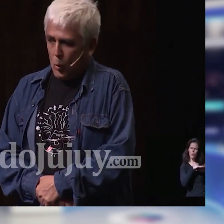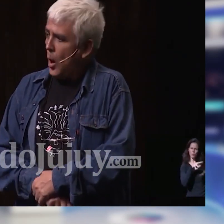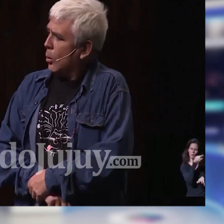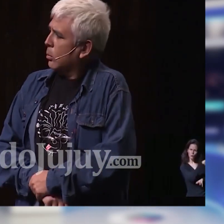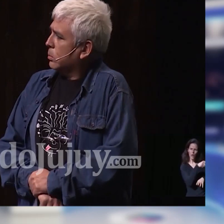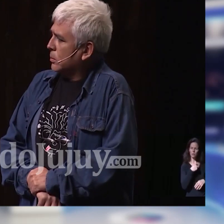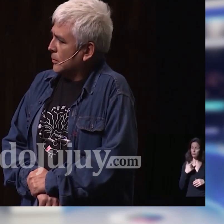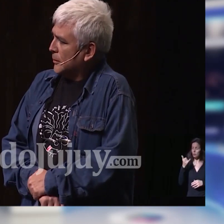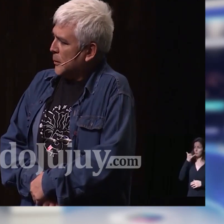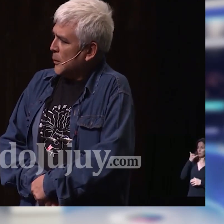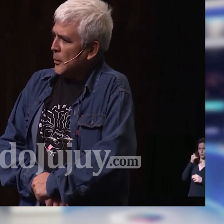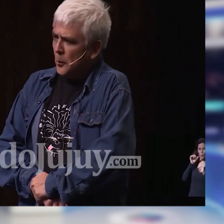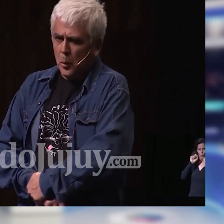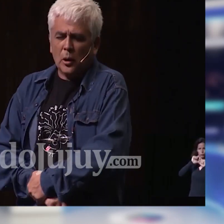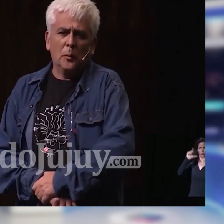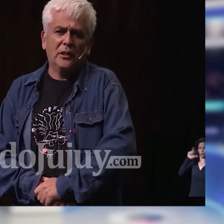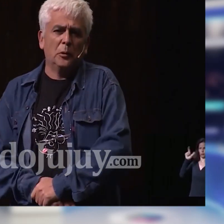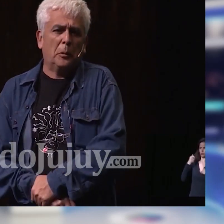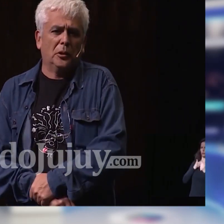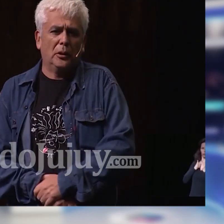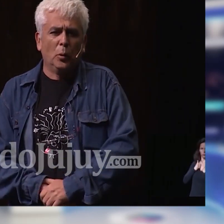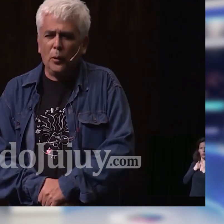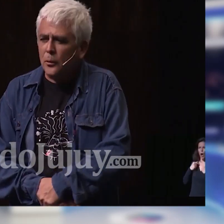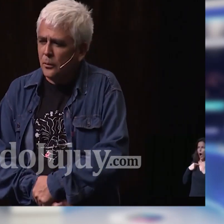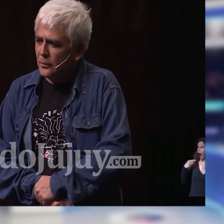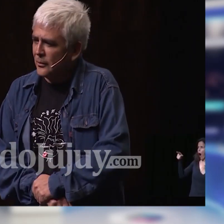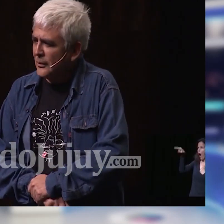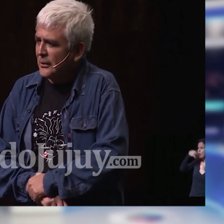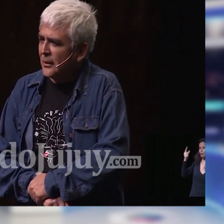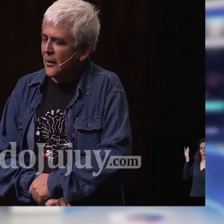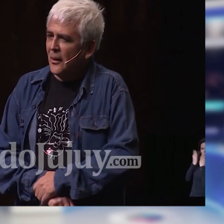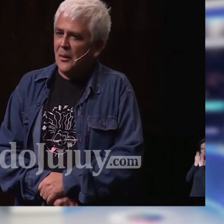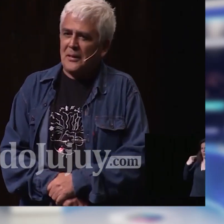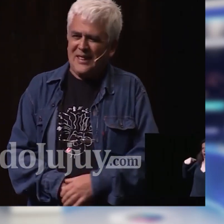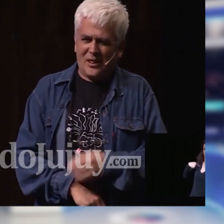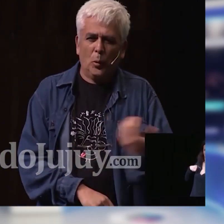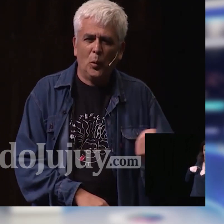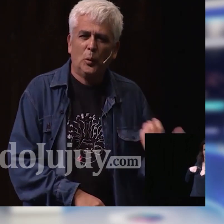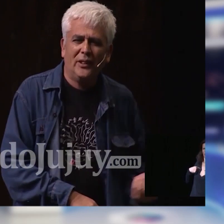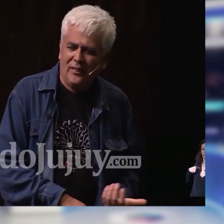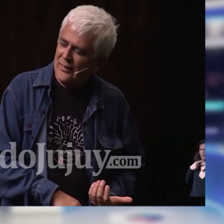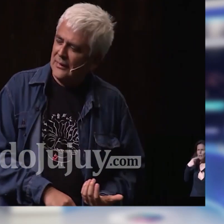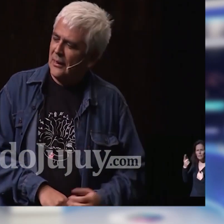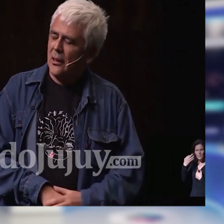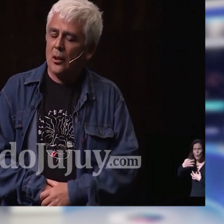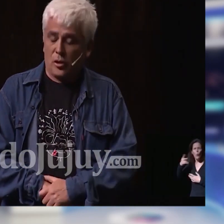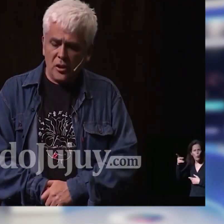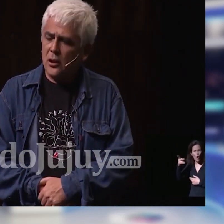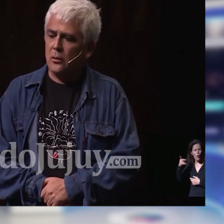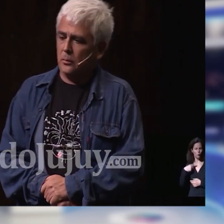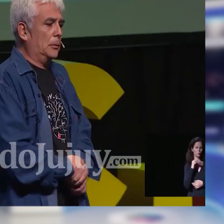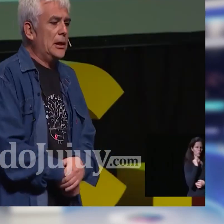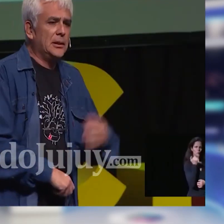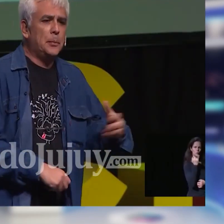o pensaste que iba a ser otra cosa? No, nada que ver, pensé que era un curso así como cualquier otro curso que puedas hacer,